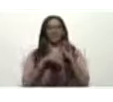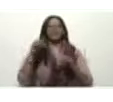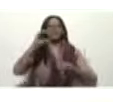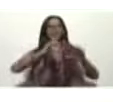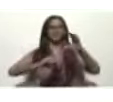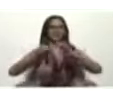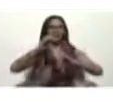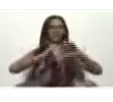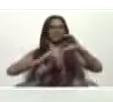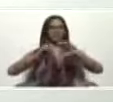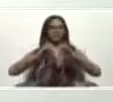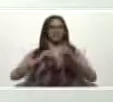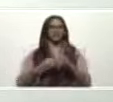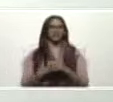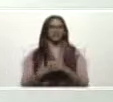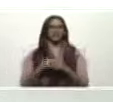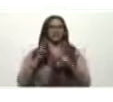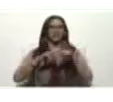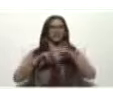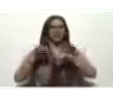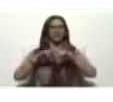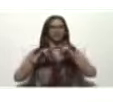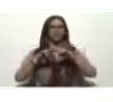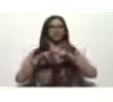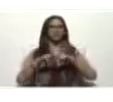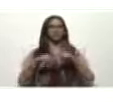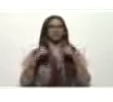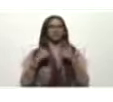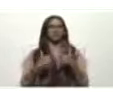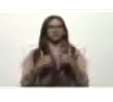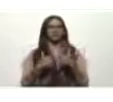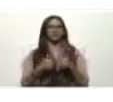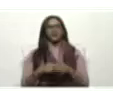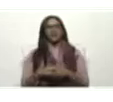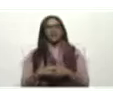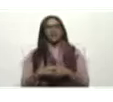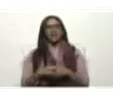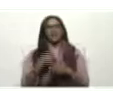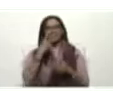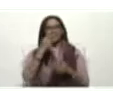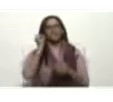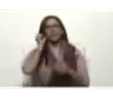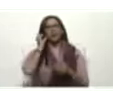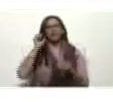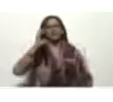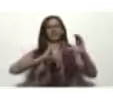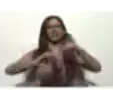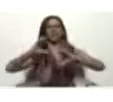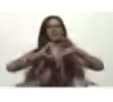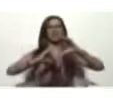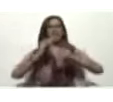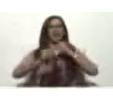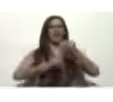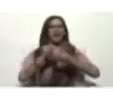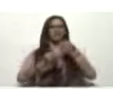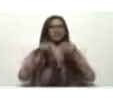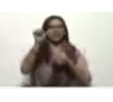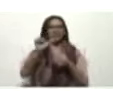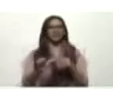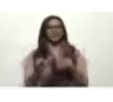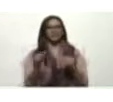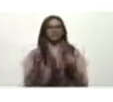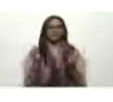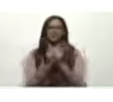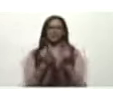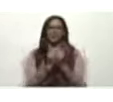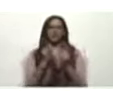ciencia, es de construcción de bienestar. Y ver a esas mujeres científicas haciendo análisis de minerales,